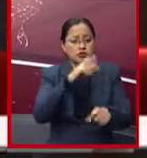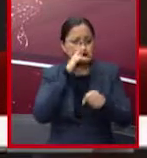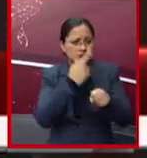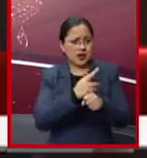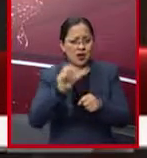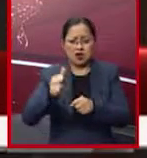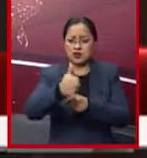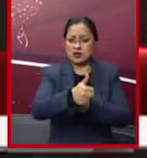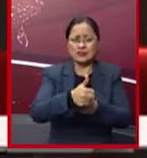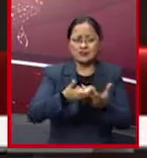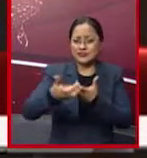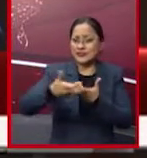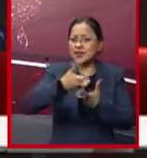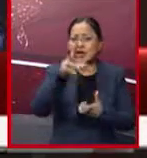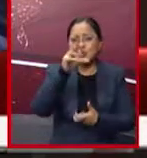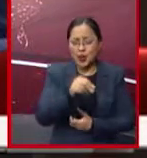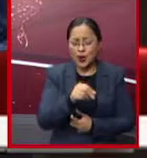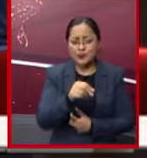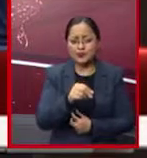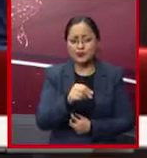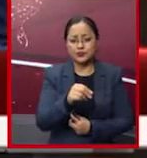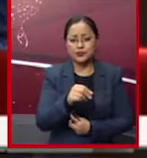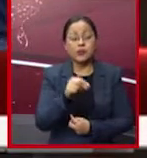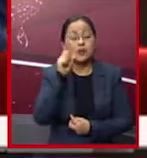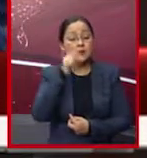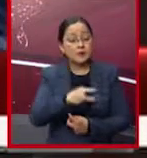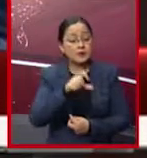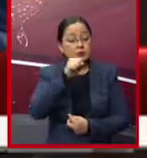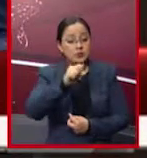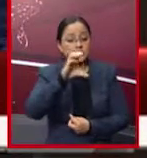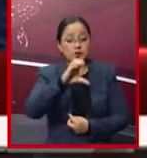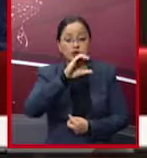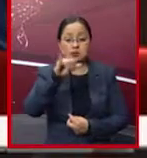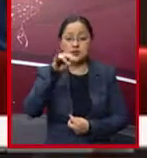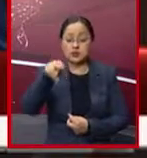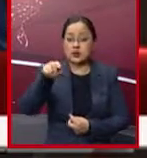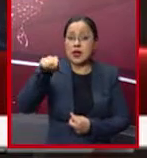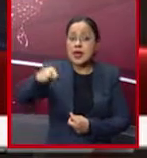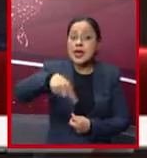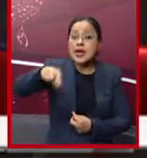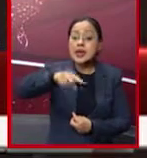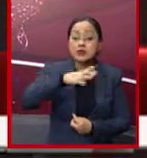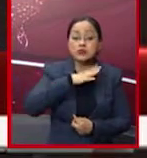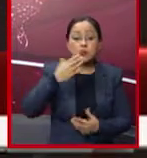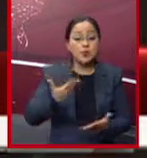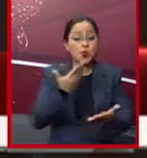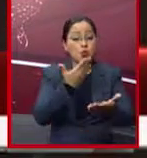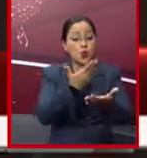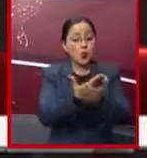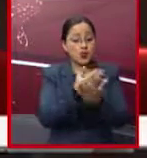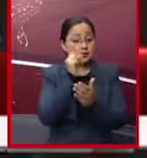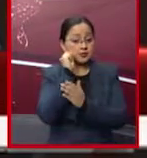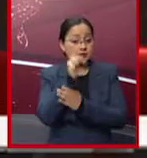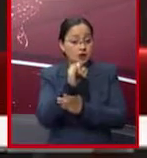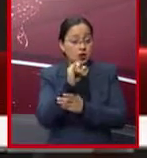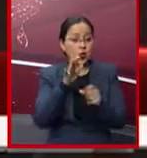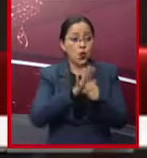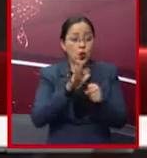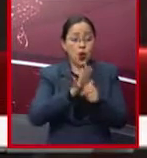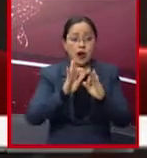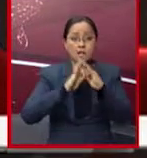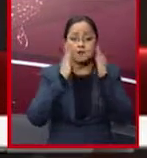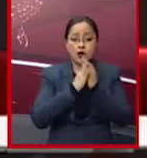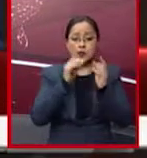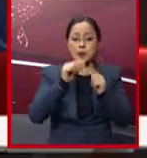poder. La Corte propuso de esta manera el escalonamiento